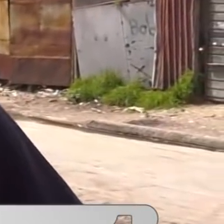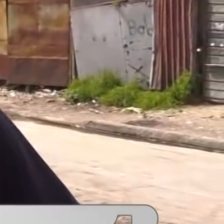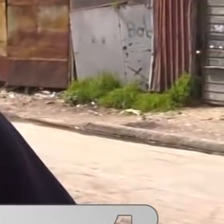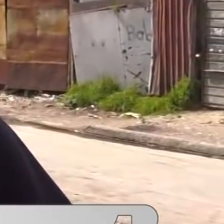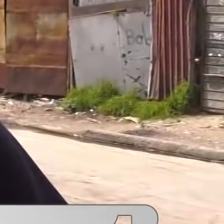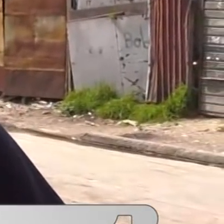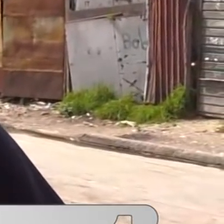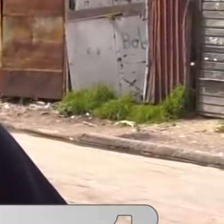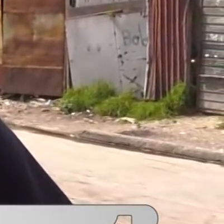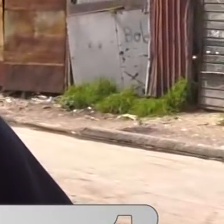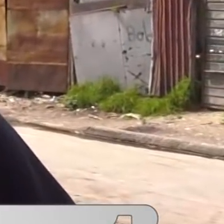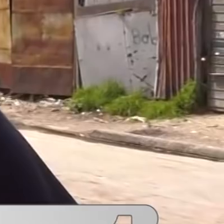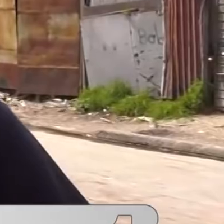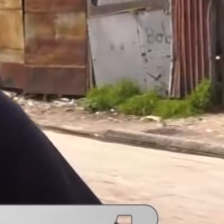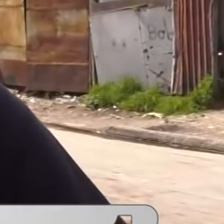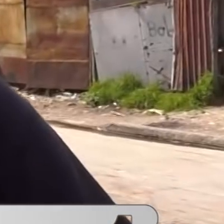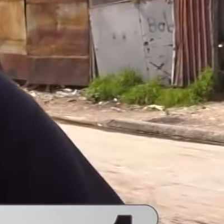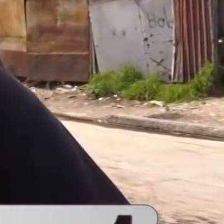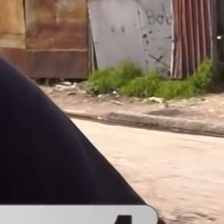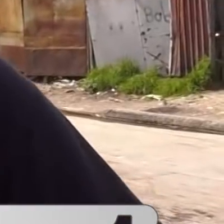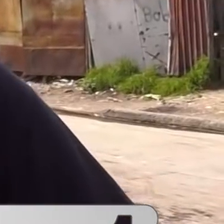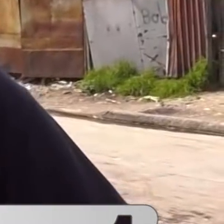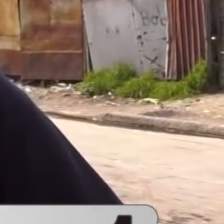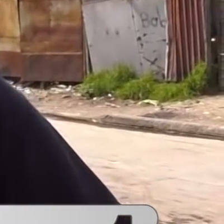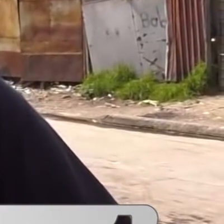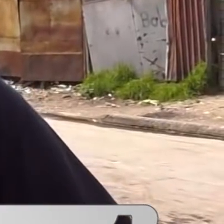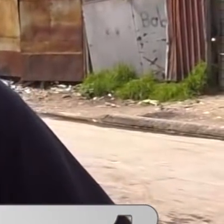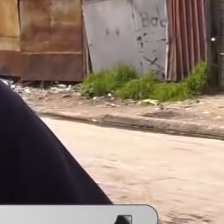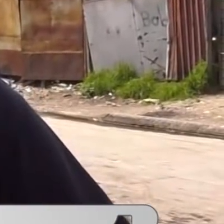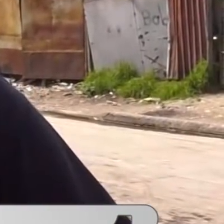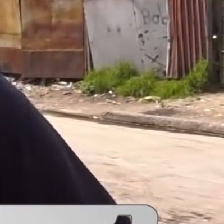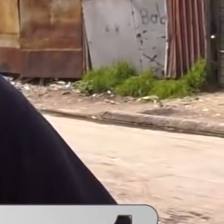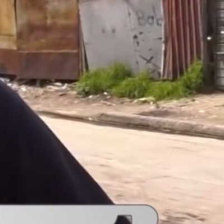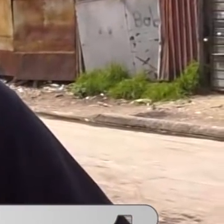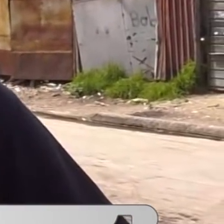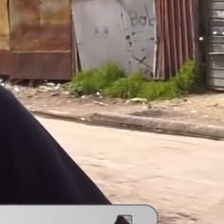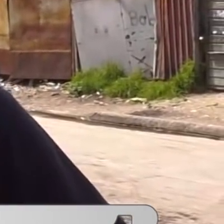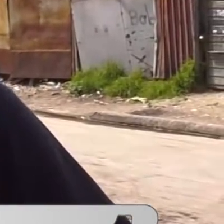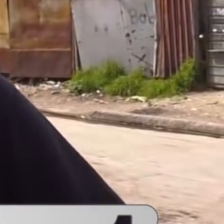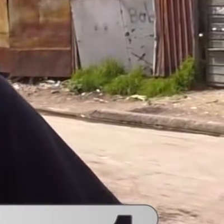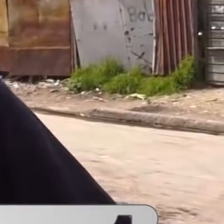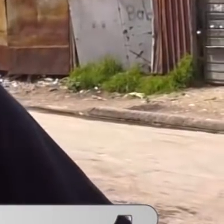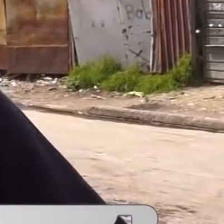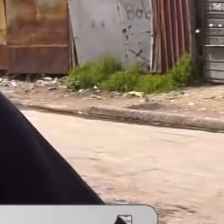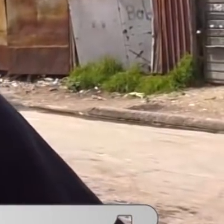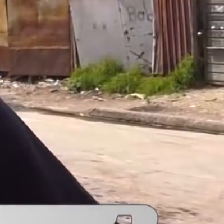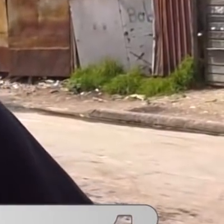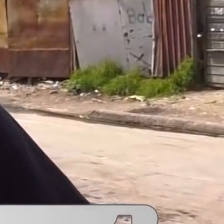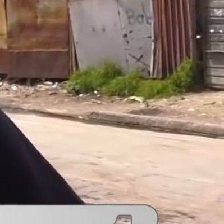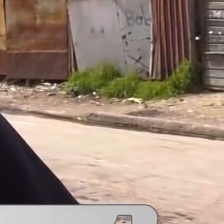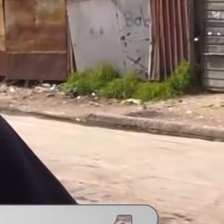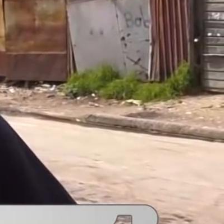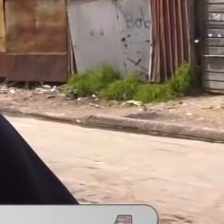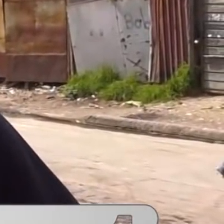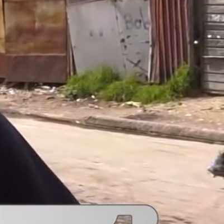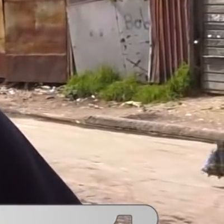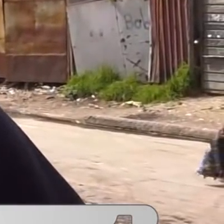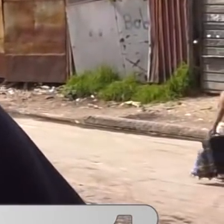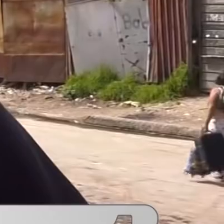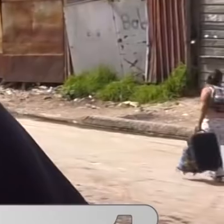Yo fui víctima en ese puente de abuso y por eso me vine para acá. Y yo se los